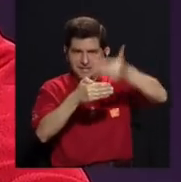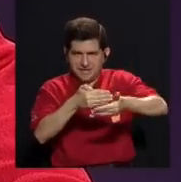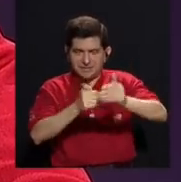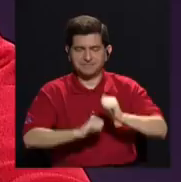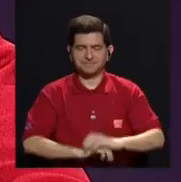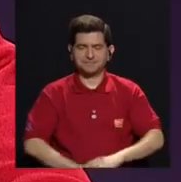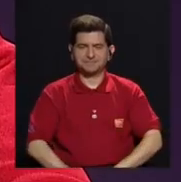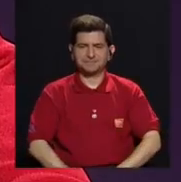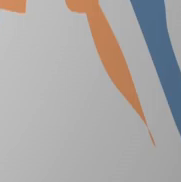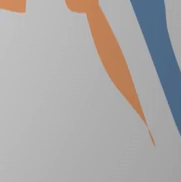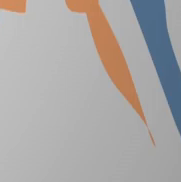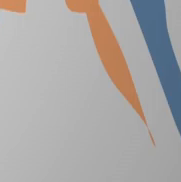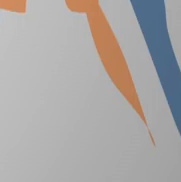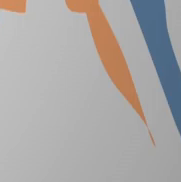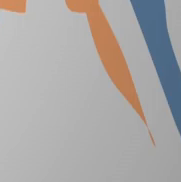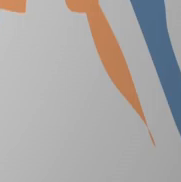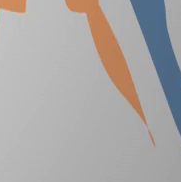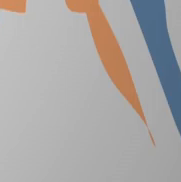gracias